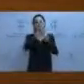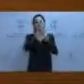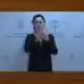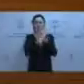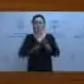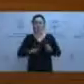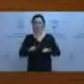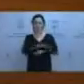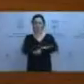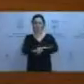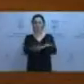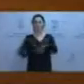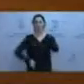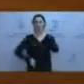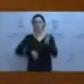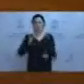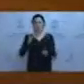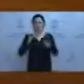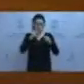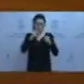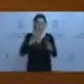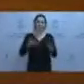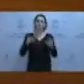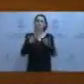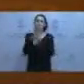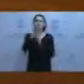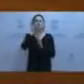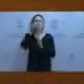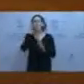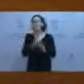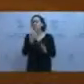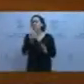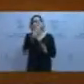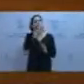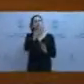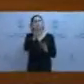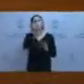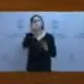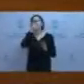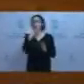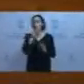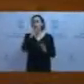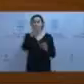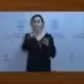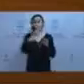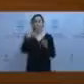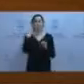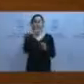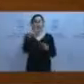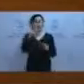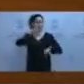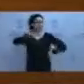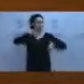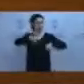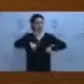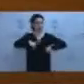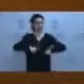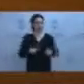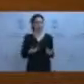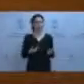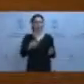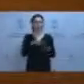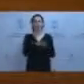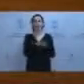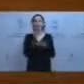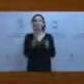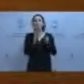gobierno. Es de verdad loable que la semana pasada usted lo haya reconocido aquí. Y me estoy refiriendo